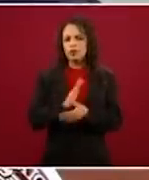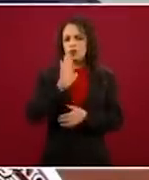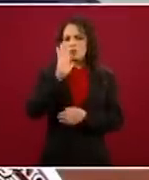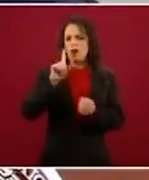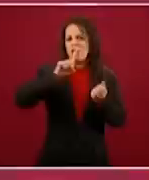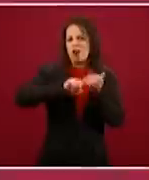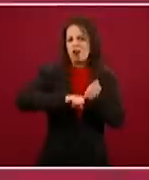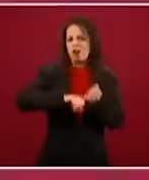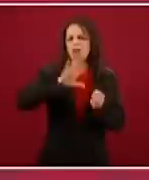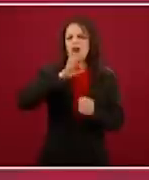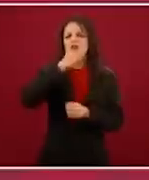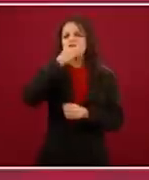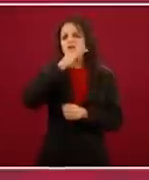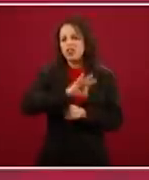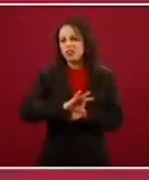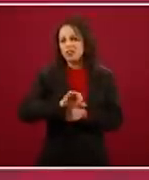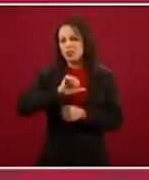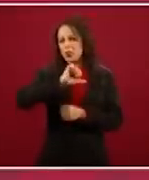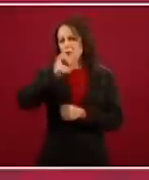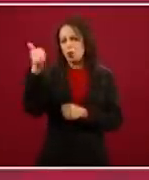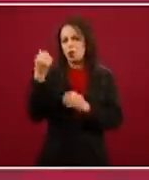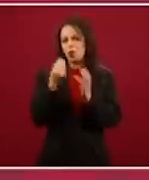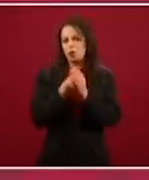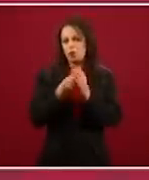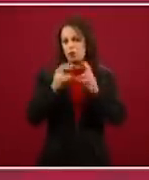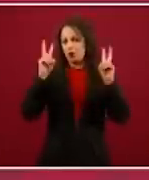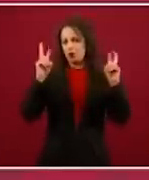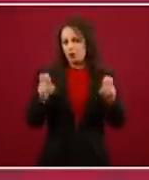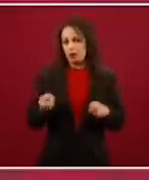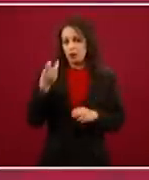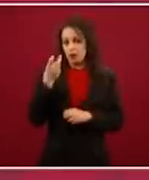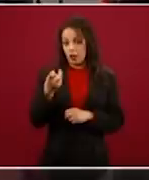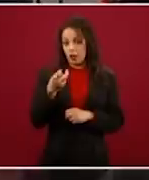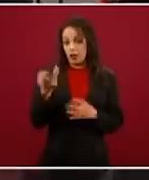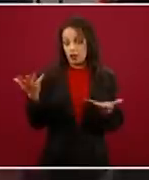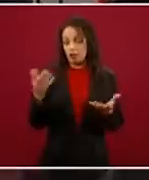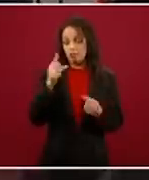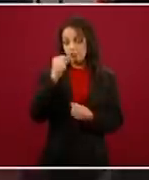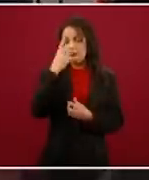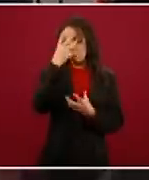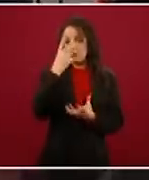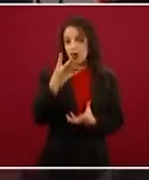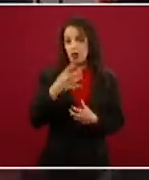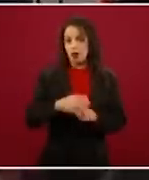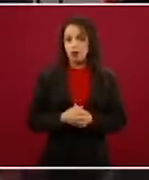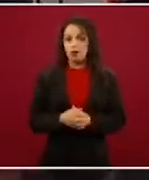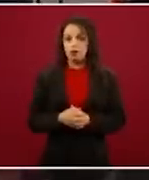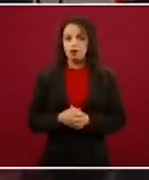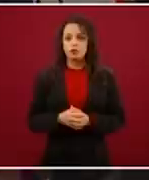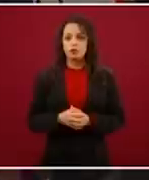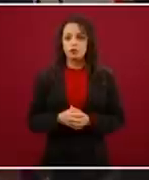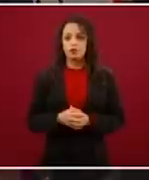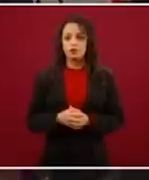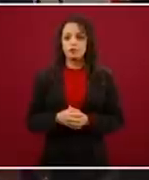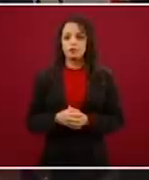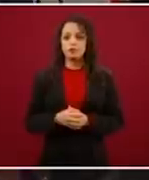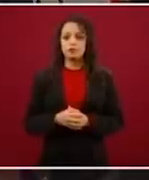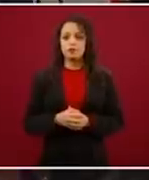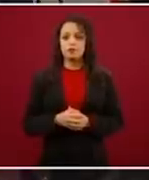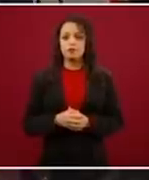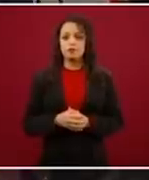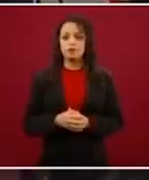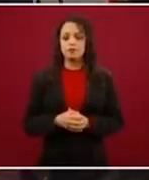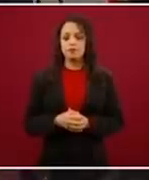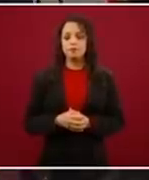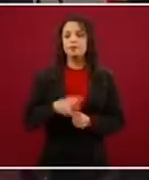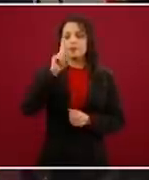festividad, como una fiesta de otro tipo, y es algo muy serio, ¿sí? Y además… Yo le agradezco, la verdad, le